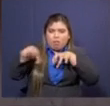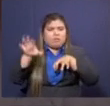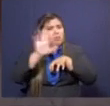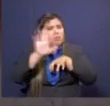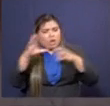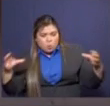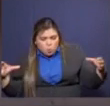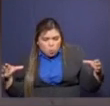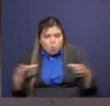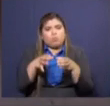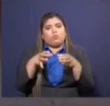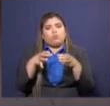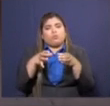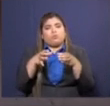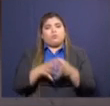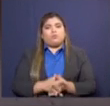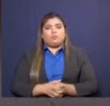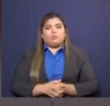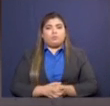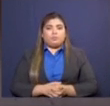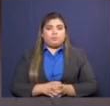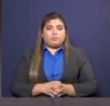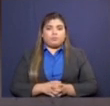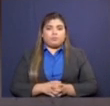Déjeme decirle algo.